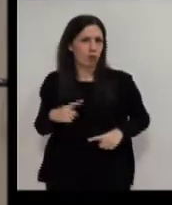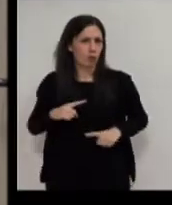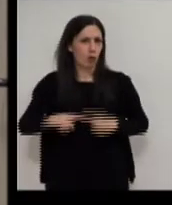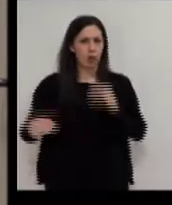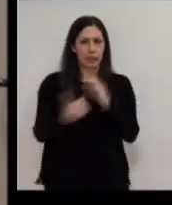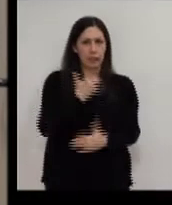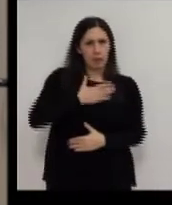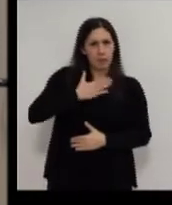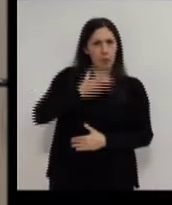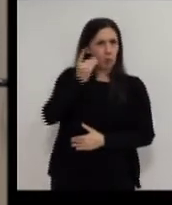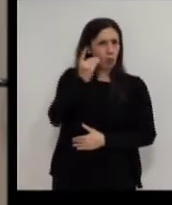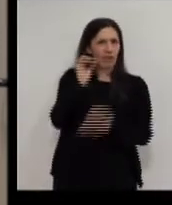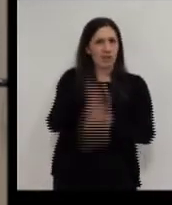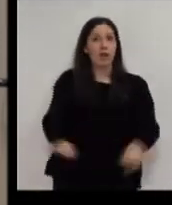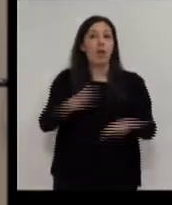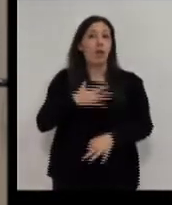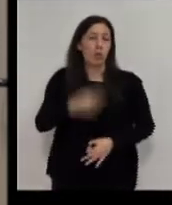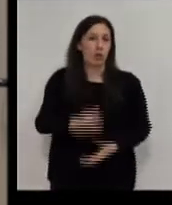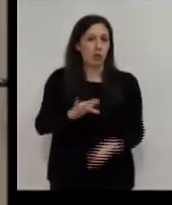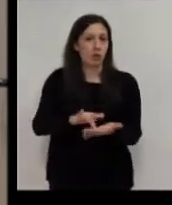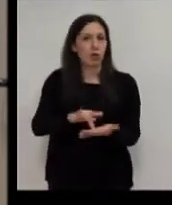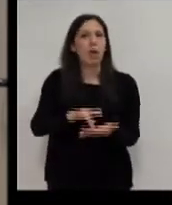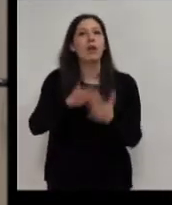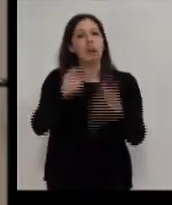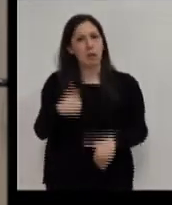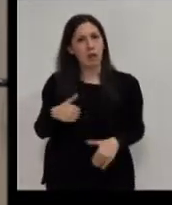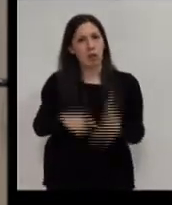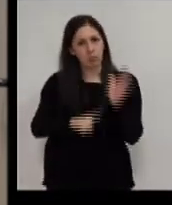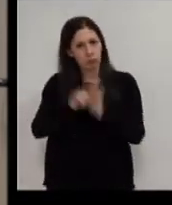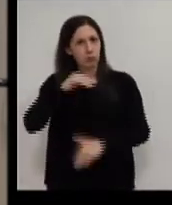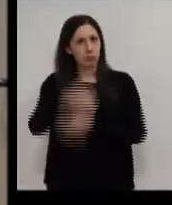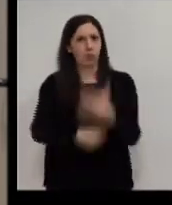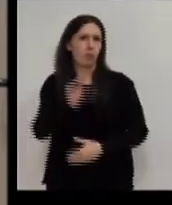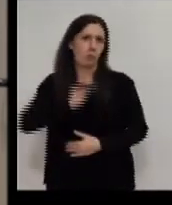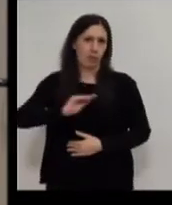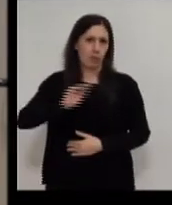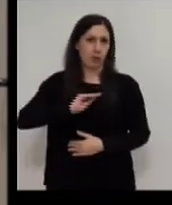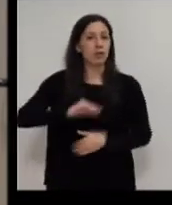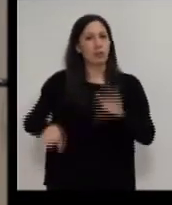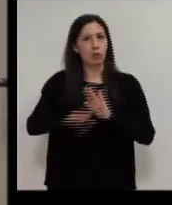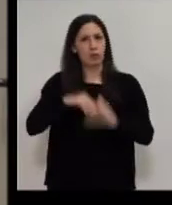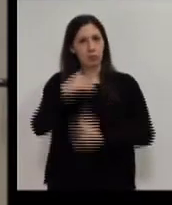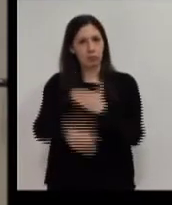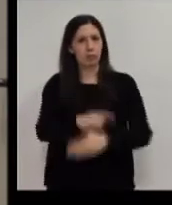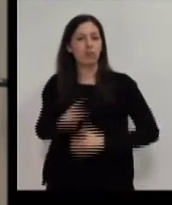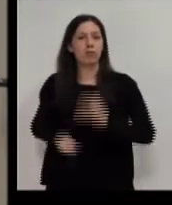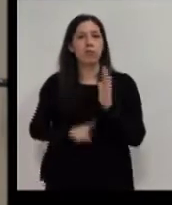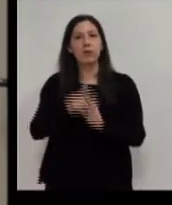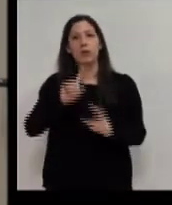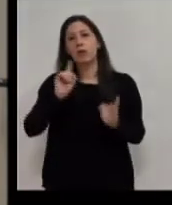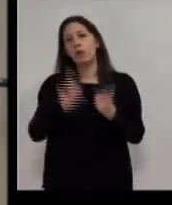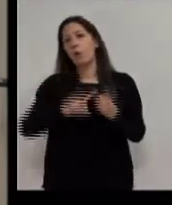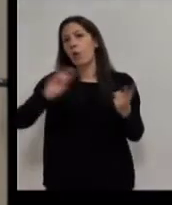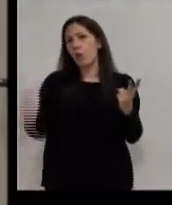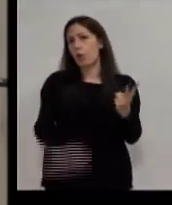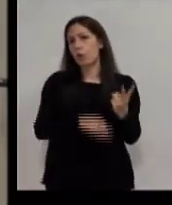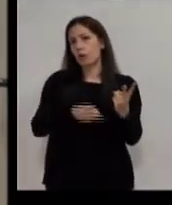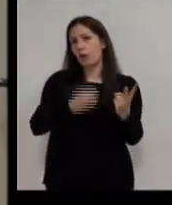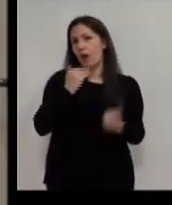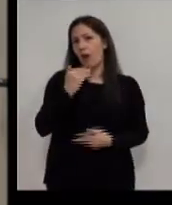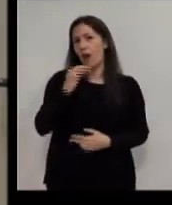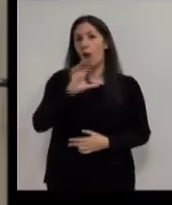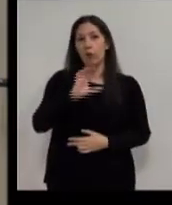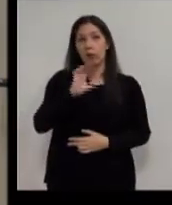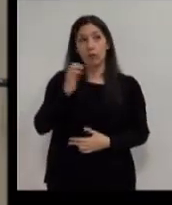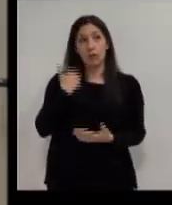intrusión o bueno, siempre se pueden dar, pero que se está avanzando y se avanza mucho en ello, ¿no? Bueno, entonces,